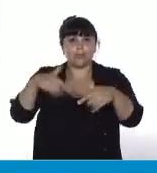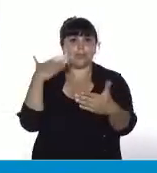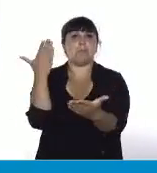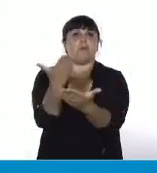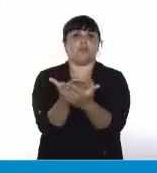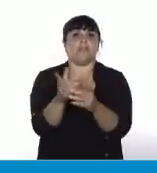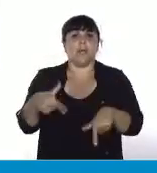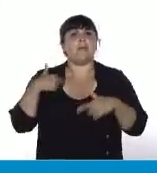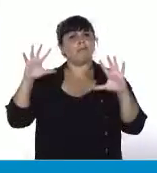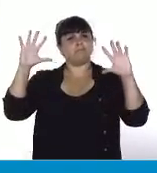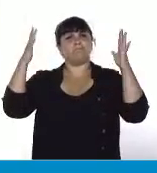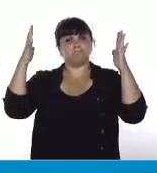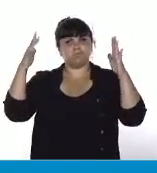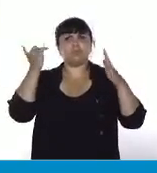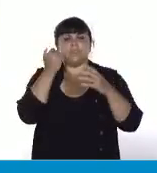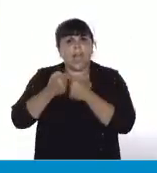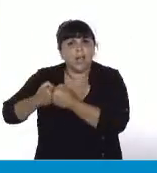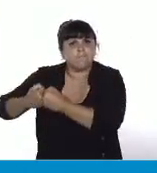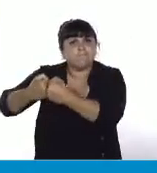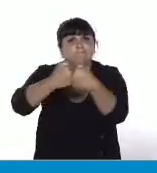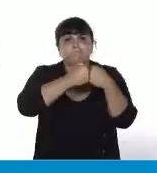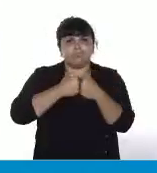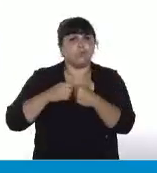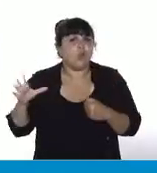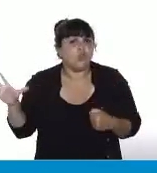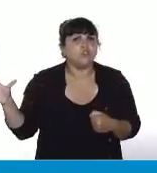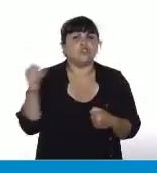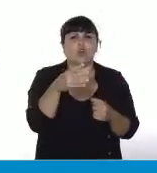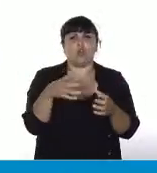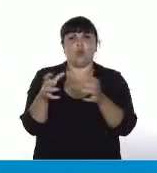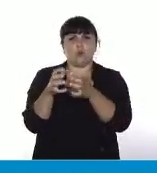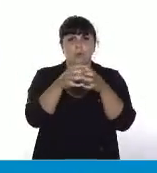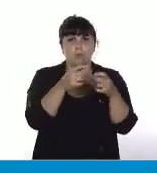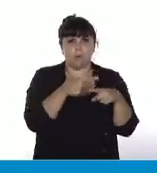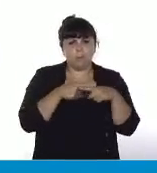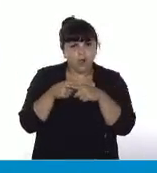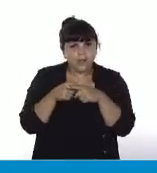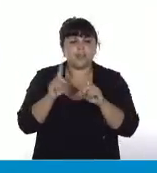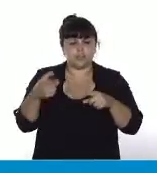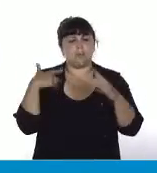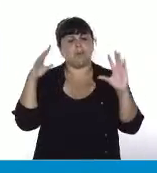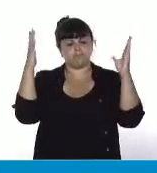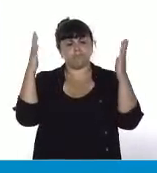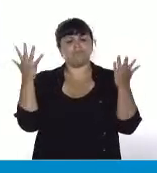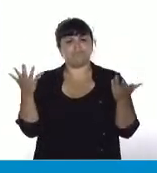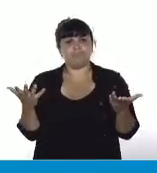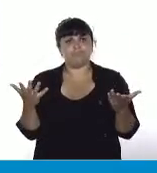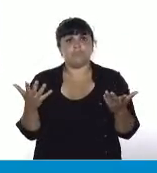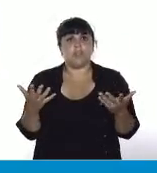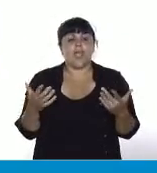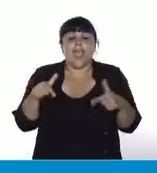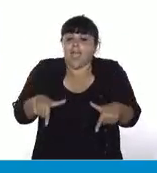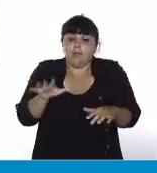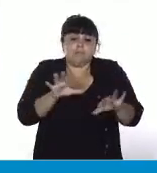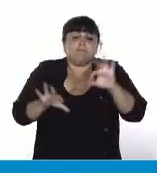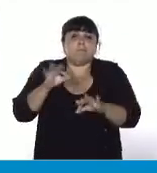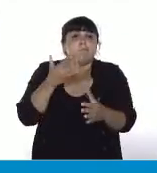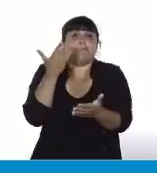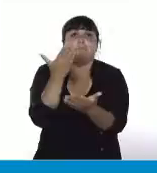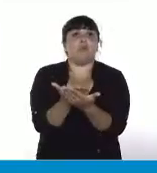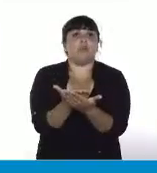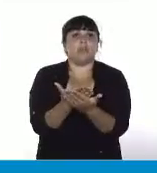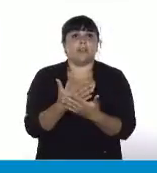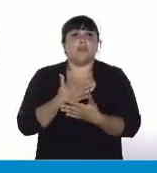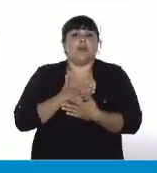Celebro que haya sido con el consenso y acuerdo de todos los espacios políticos y es un proyecto que